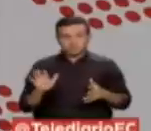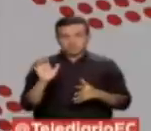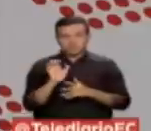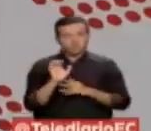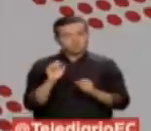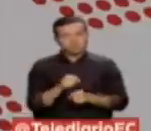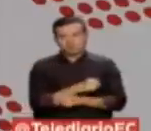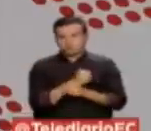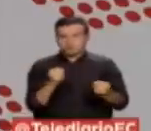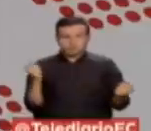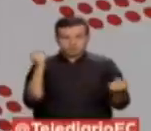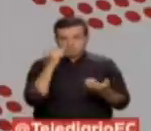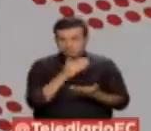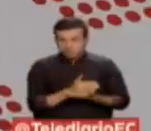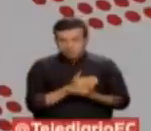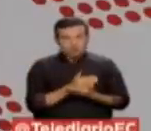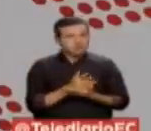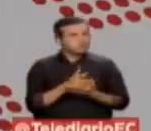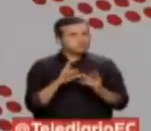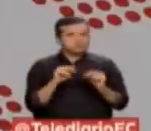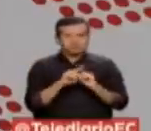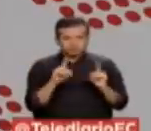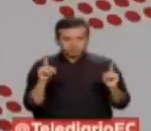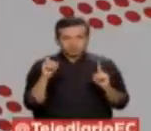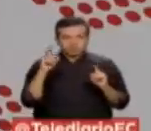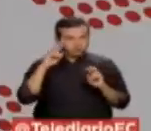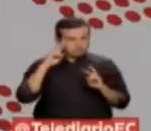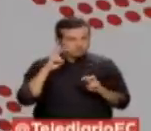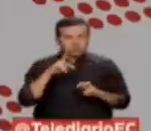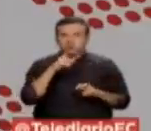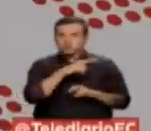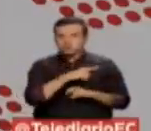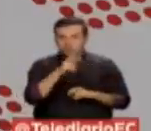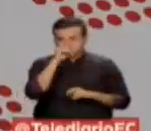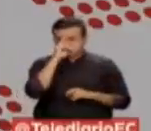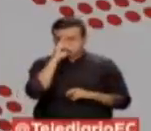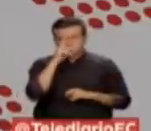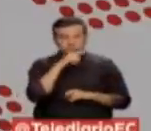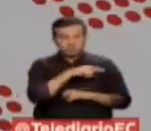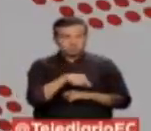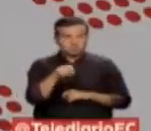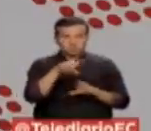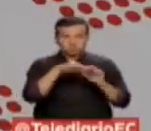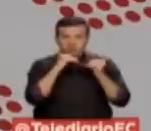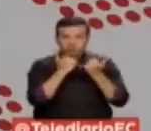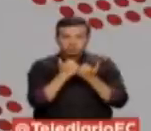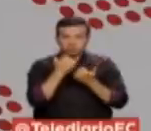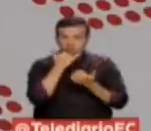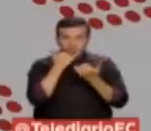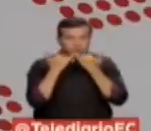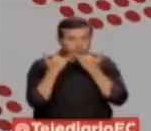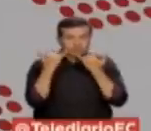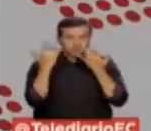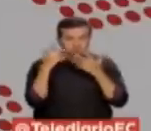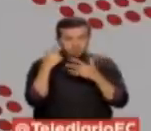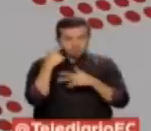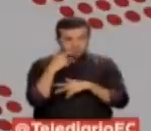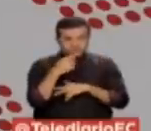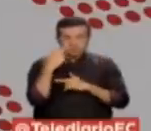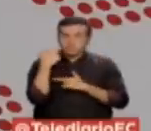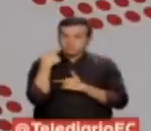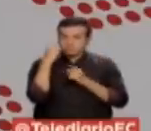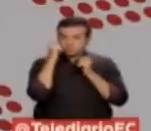puede detener en medio de estas manipulaciones hay que investigar de dónde vienen estamos hablando de la comisión de delitos Pero también es